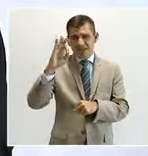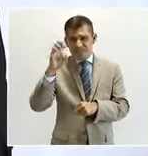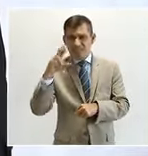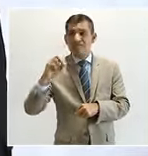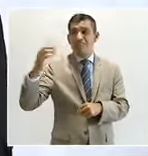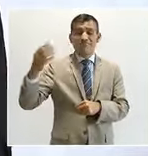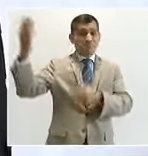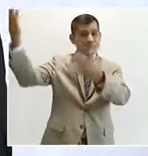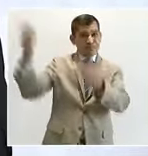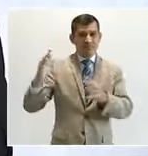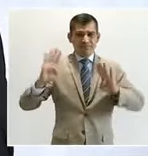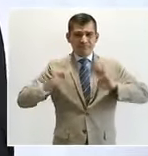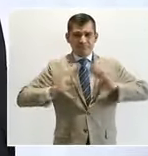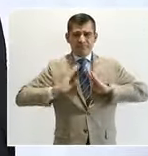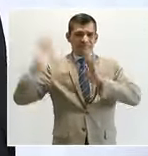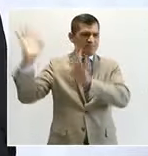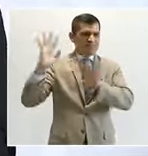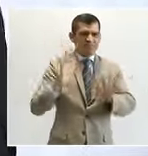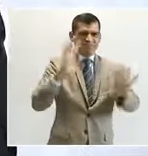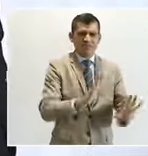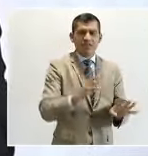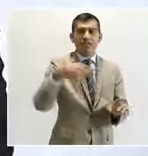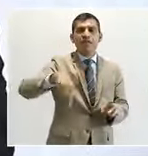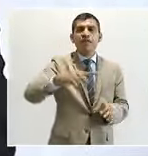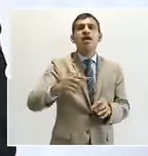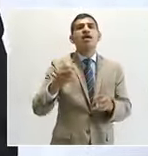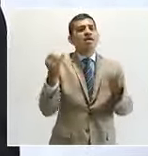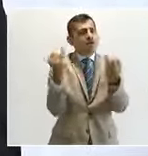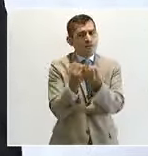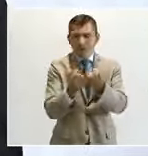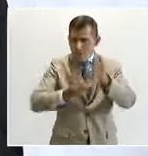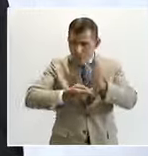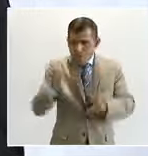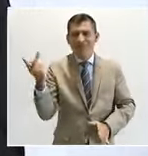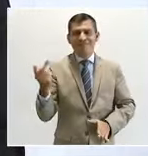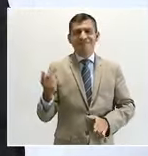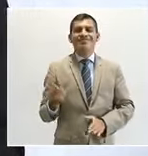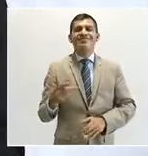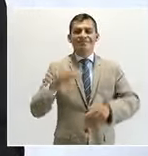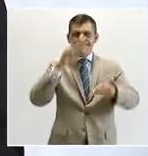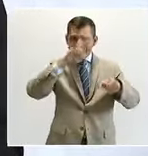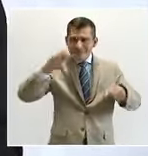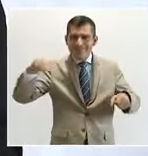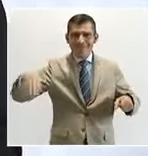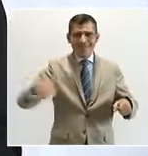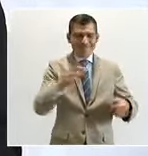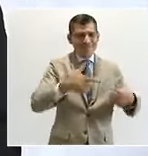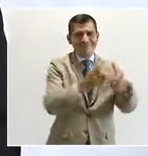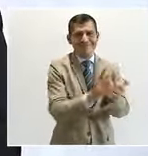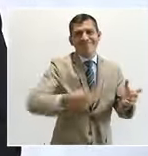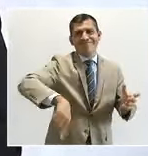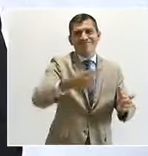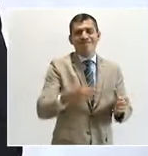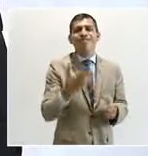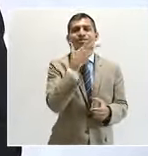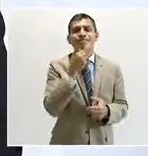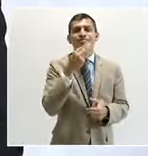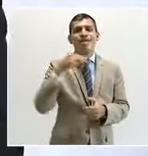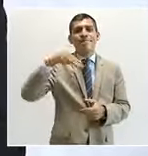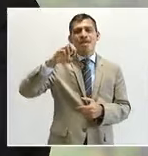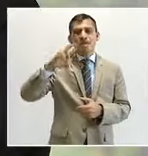en esa segunda transformación también Los Michoacanos un hombre brillante Melchor Ocampo